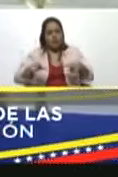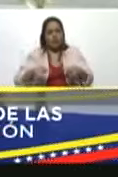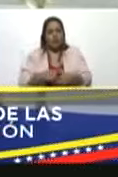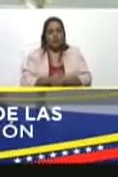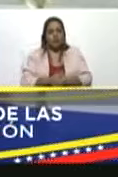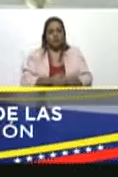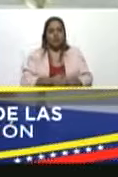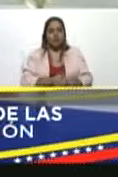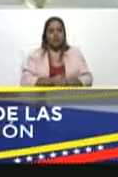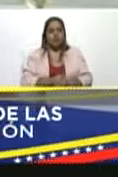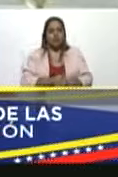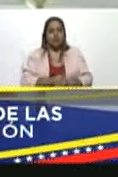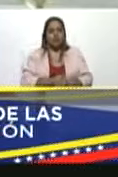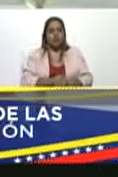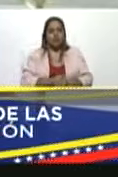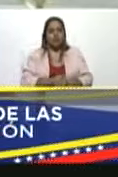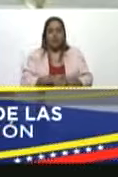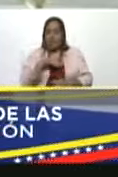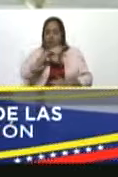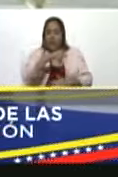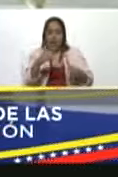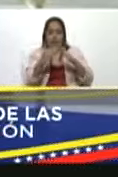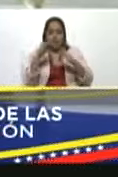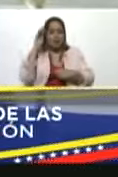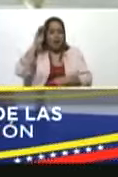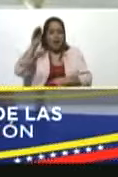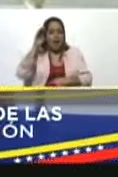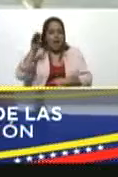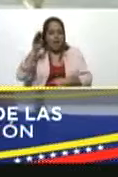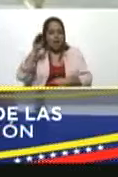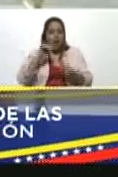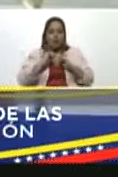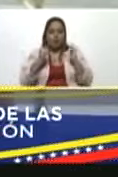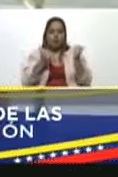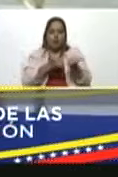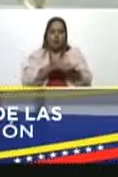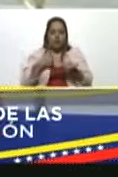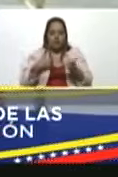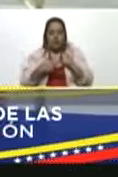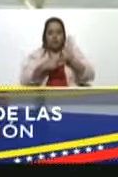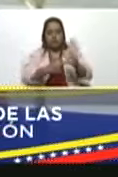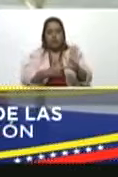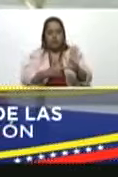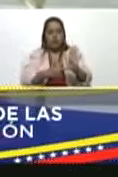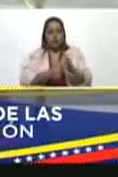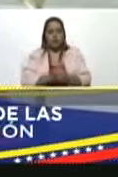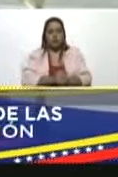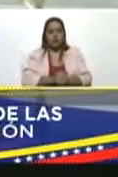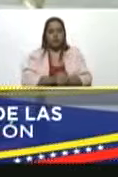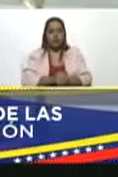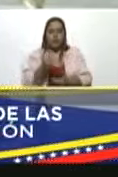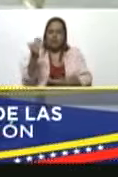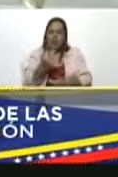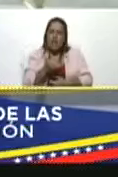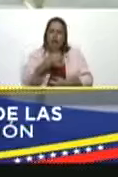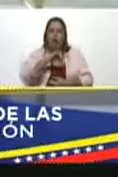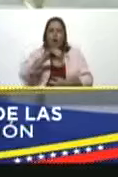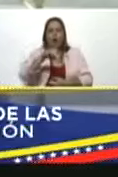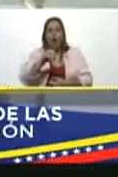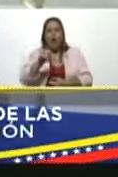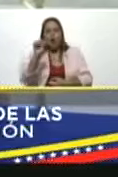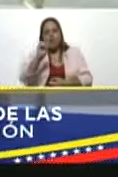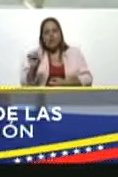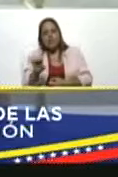a ese espacio, presidente, de ahí de la Casa del Maestro, el auditorio que yo le mostraba ahorita, bueno, venía José Vicente Rangel y